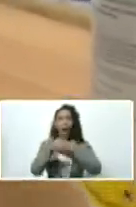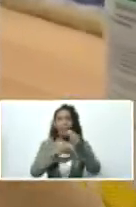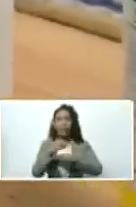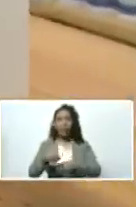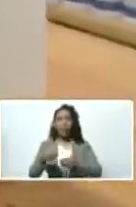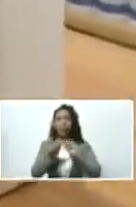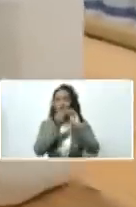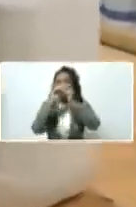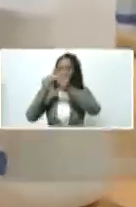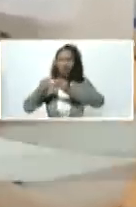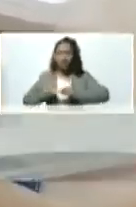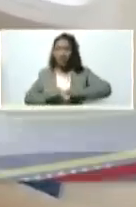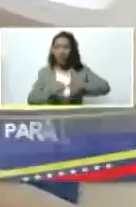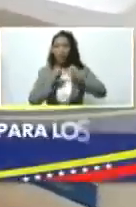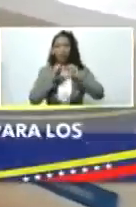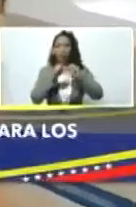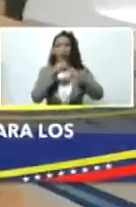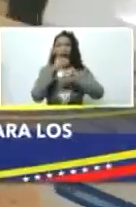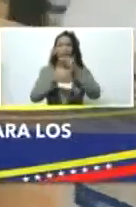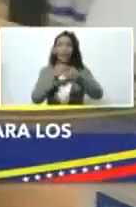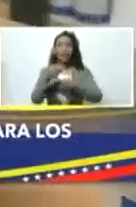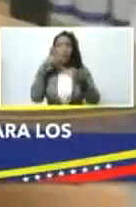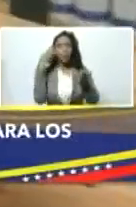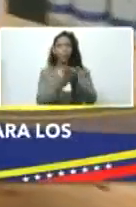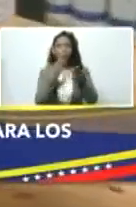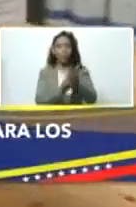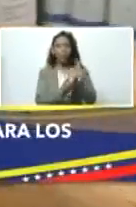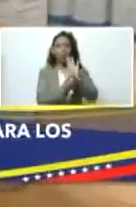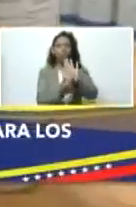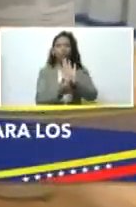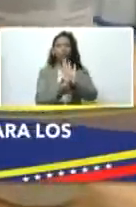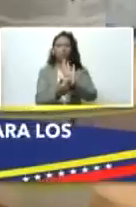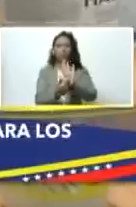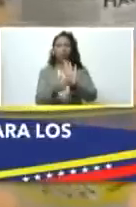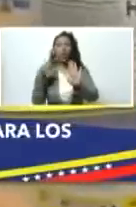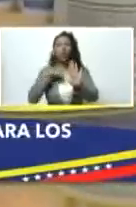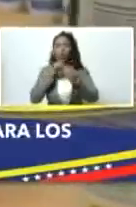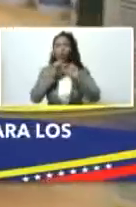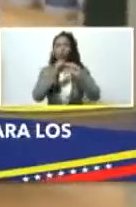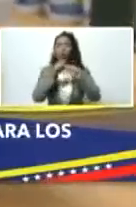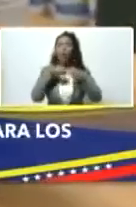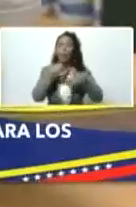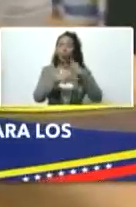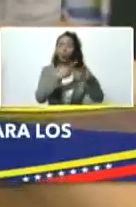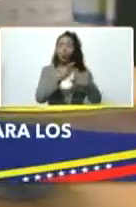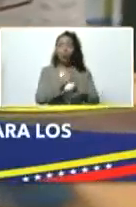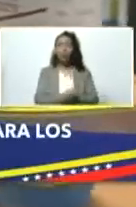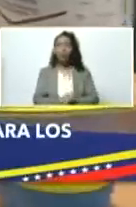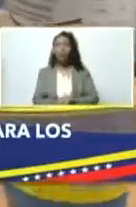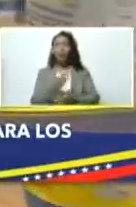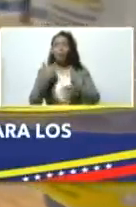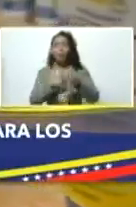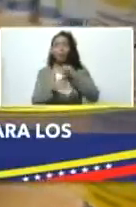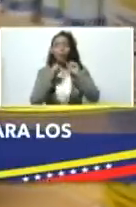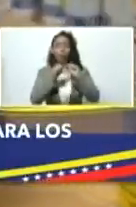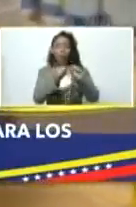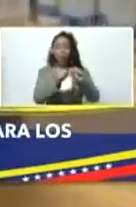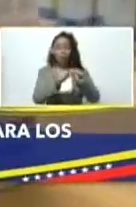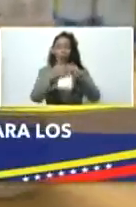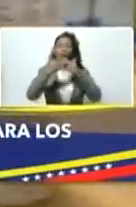mantenimientos para seguir demostrando lo que vamos a seguir produciendo vamos a seguir